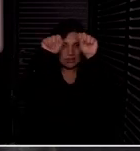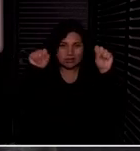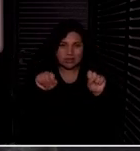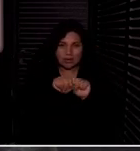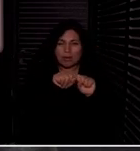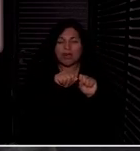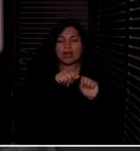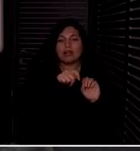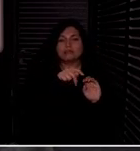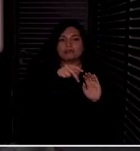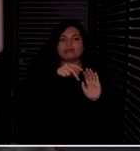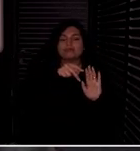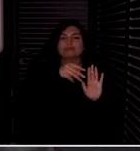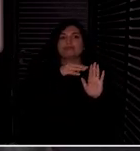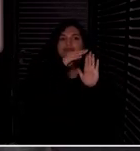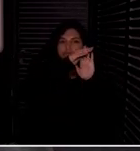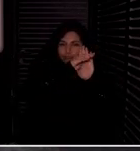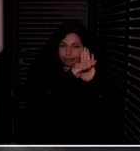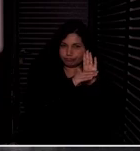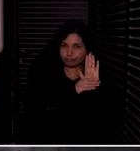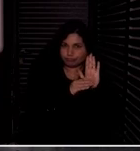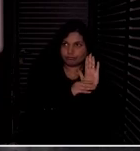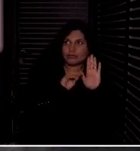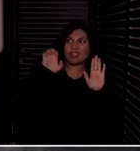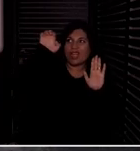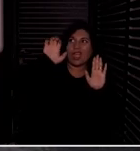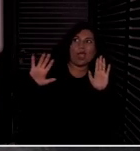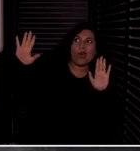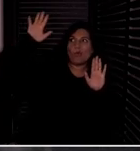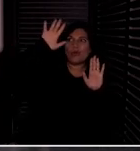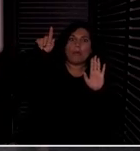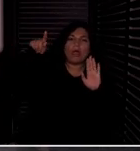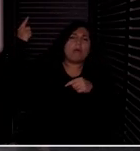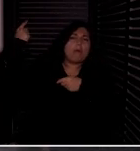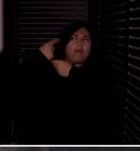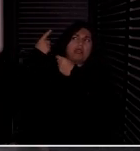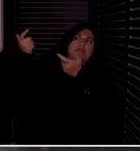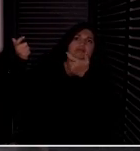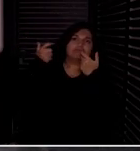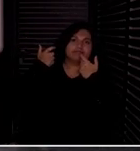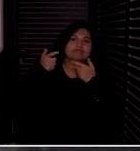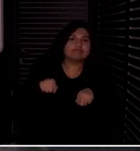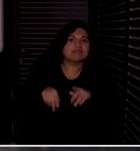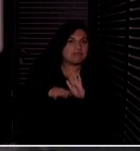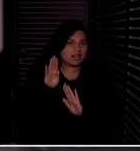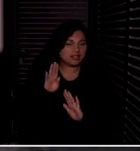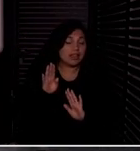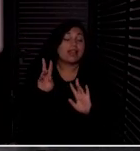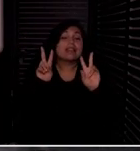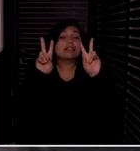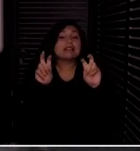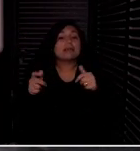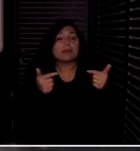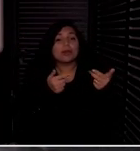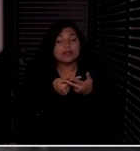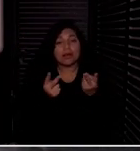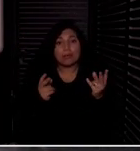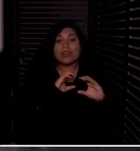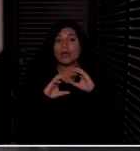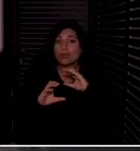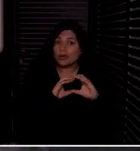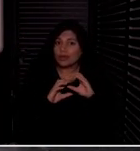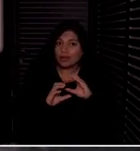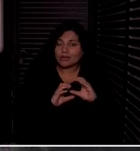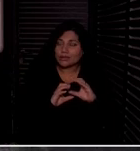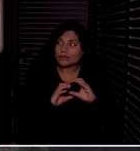Europa, que tenía otra tradición, está influido por el derecho anglosajón de telecomunicaciones. Y cuando se discute temas de política pública en comunicación, se piensa